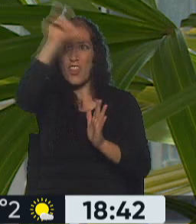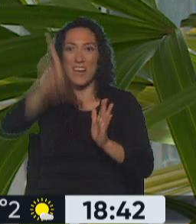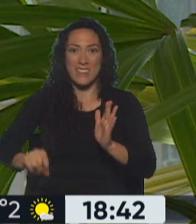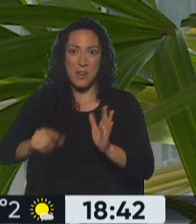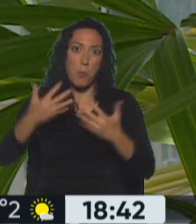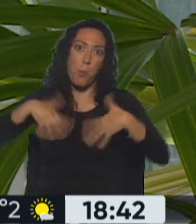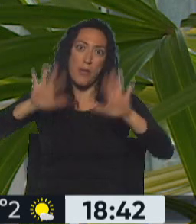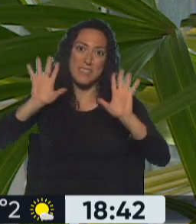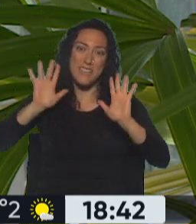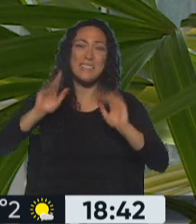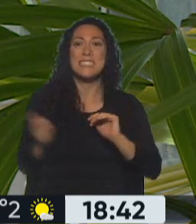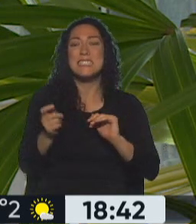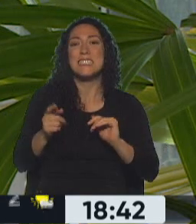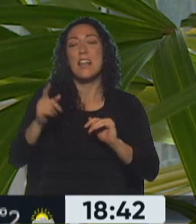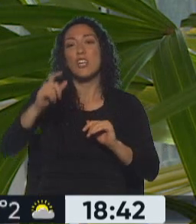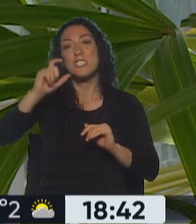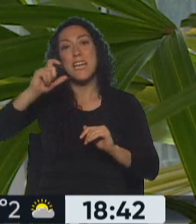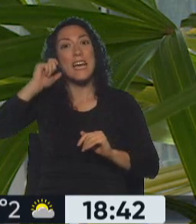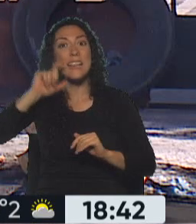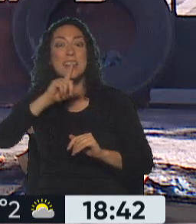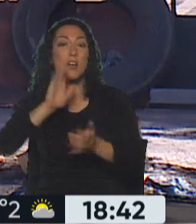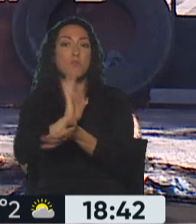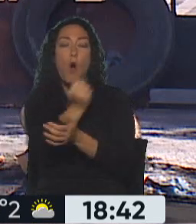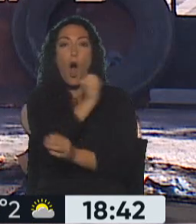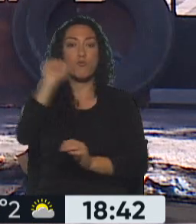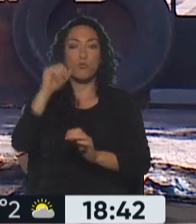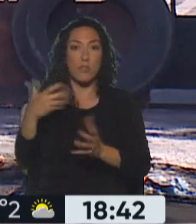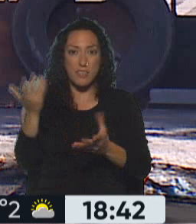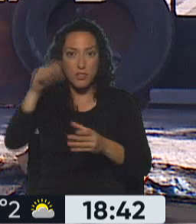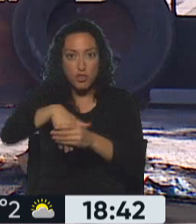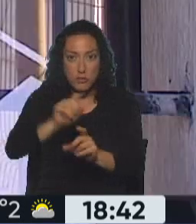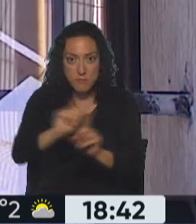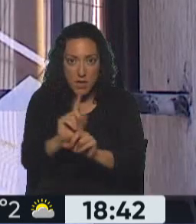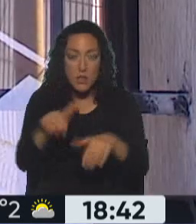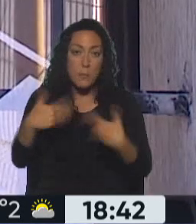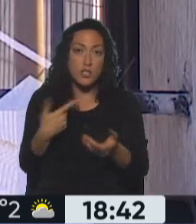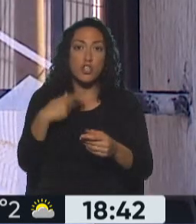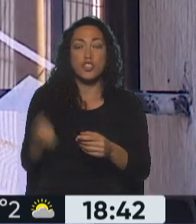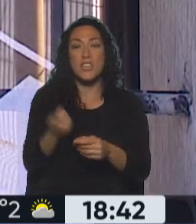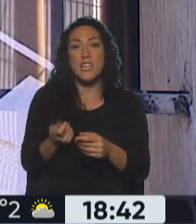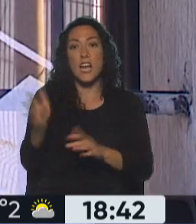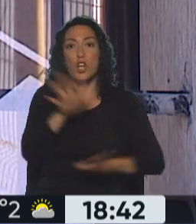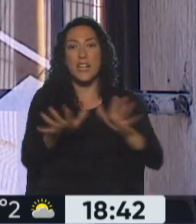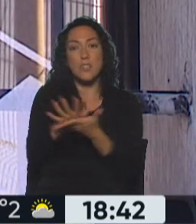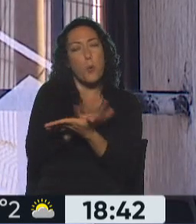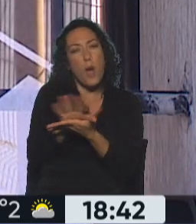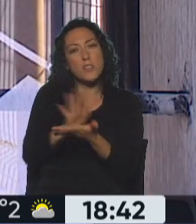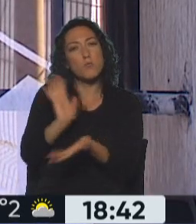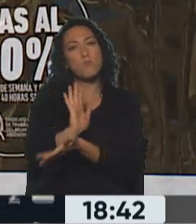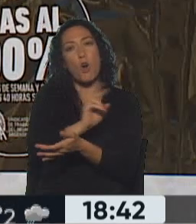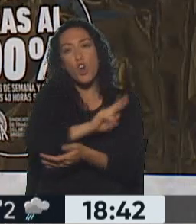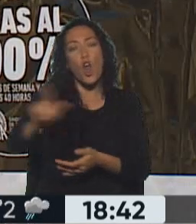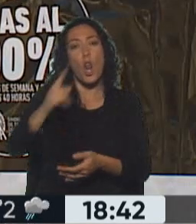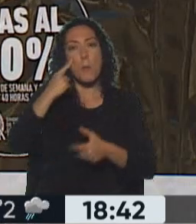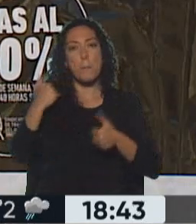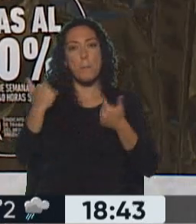dirigencia sindical de la CGT está completamente ausente. Entonces, estos sindicatos y la organización de base cumplen el rol de